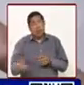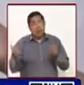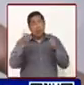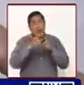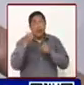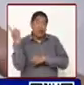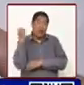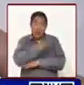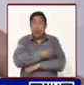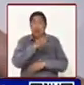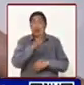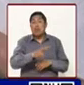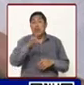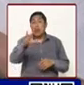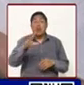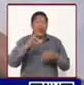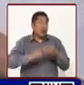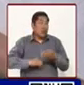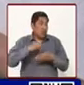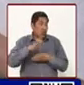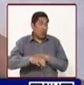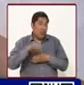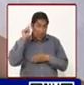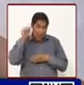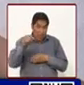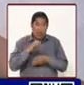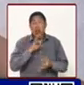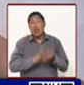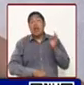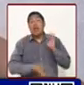el día 23 de octubre. Y en esa fecha